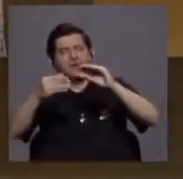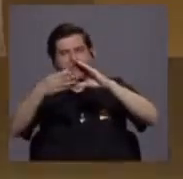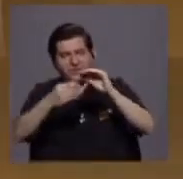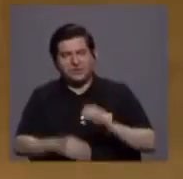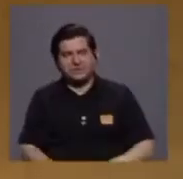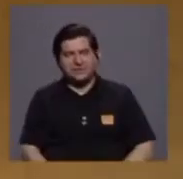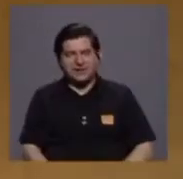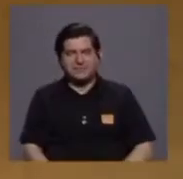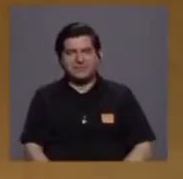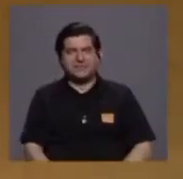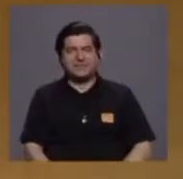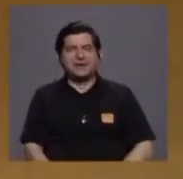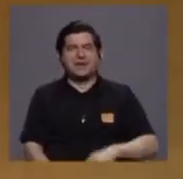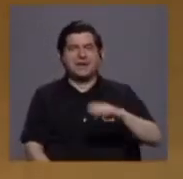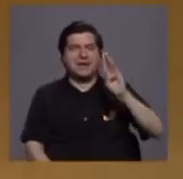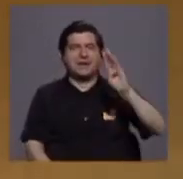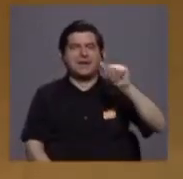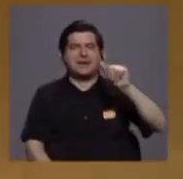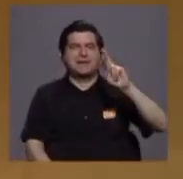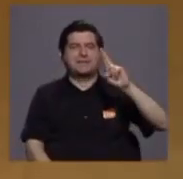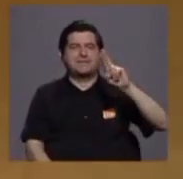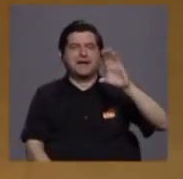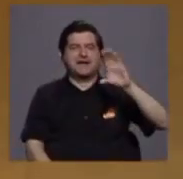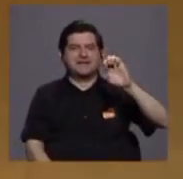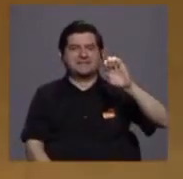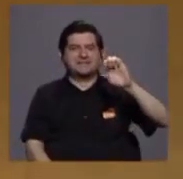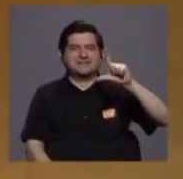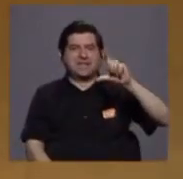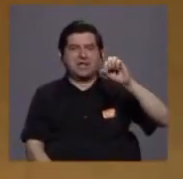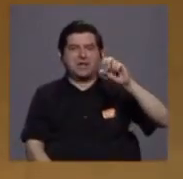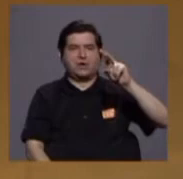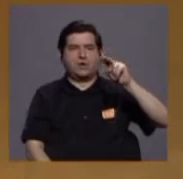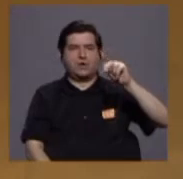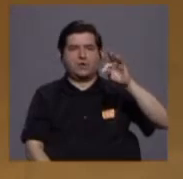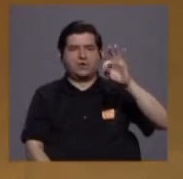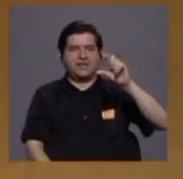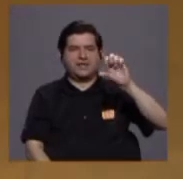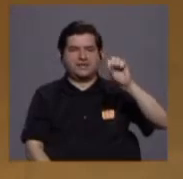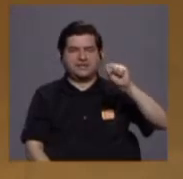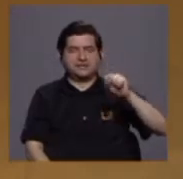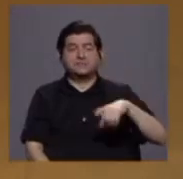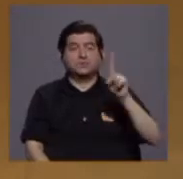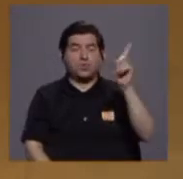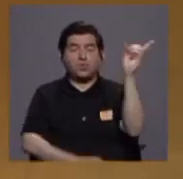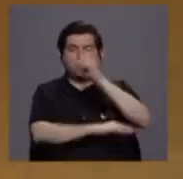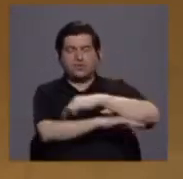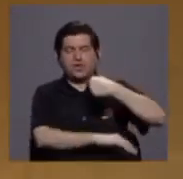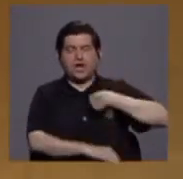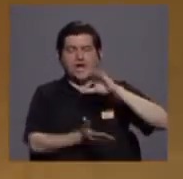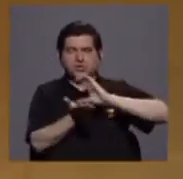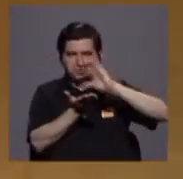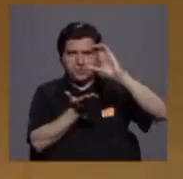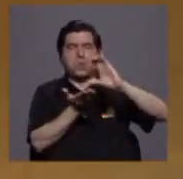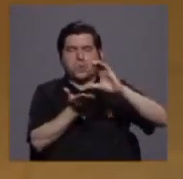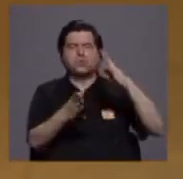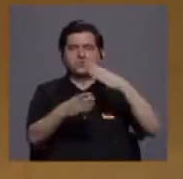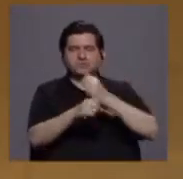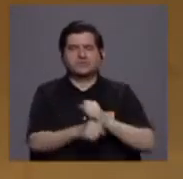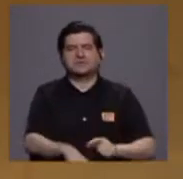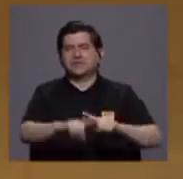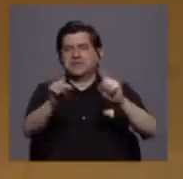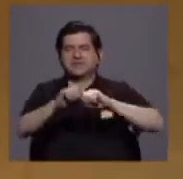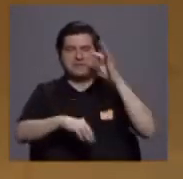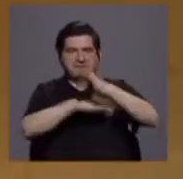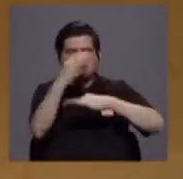los barcelonetes y a partir de eso yo dije que algún día yo iba a hacer un curso sobre los